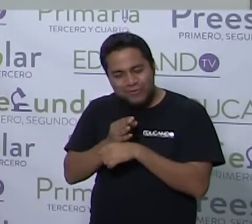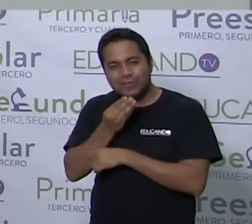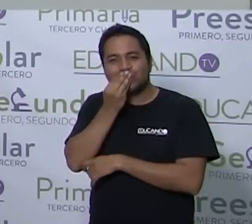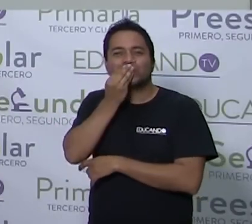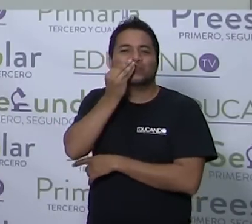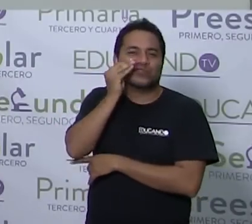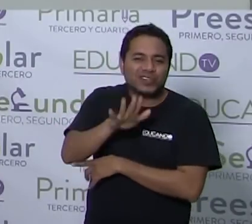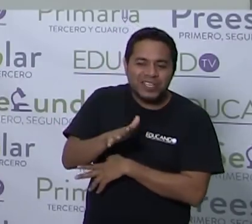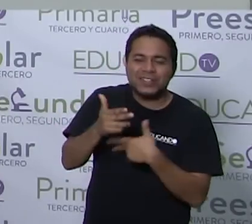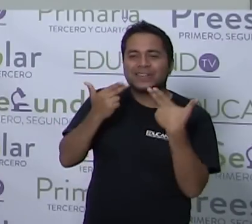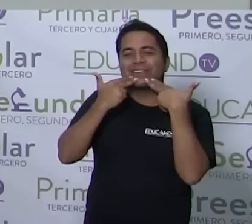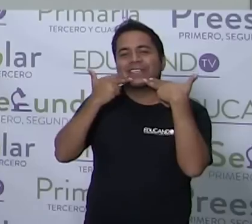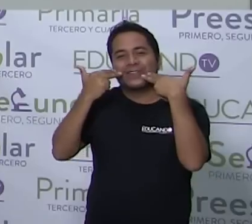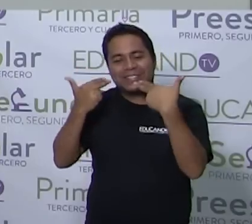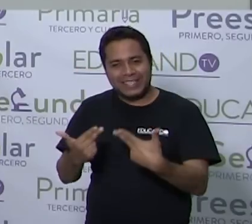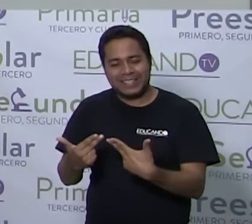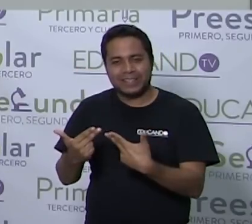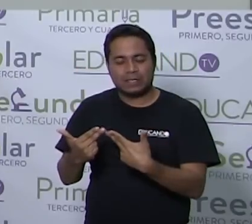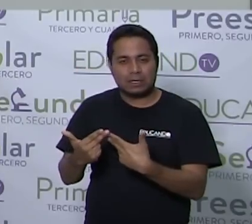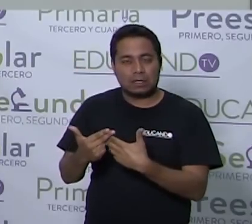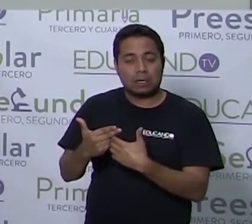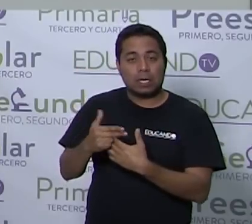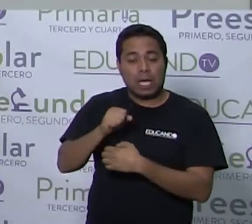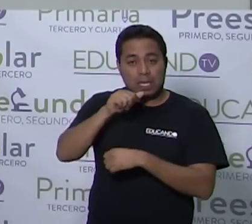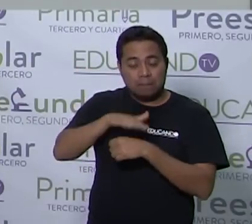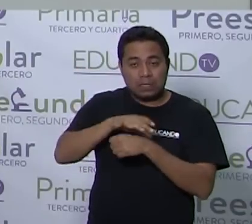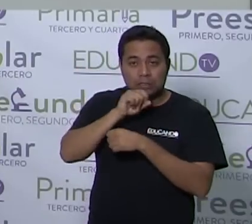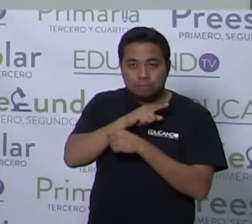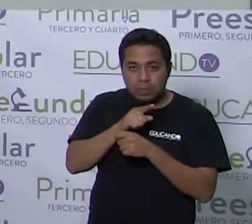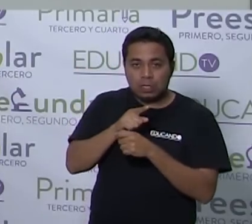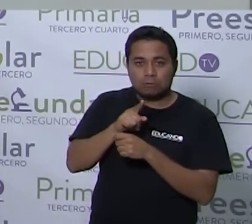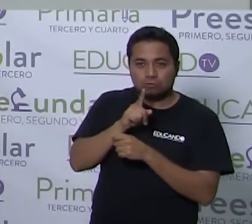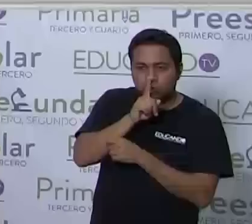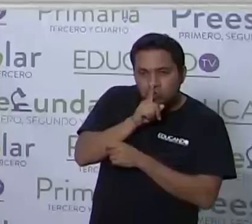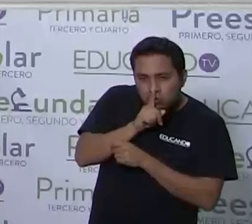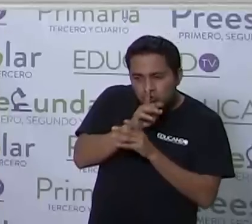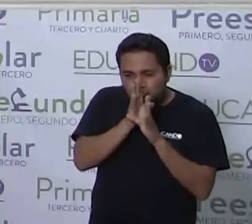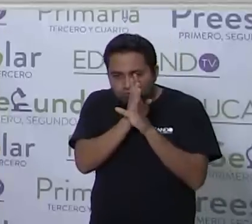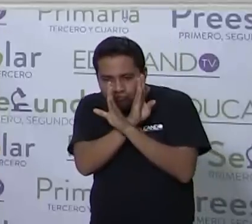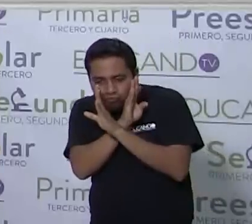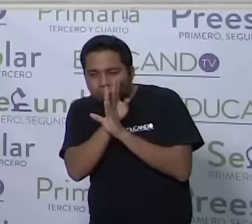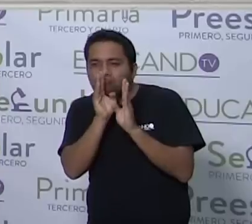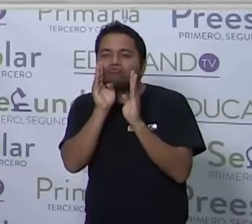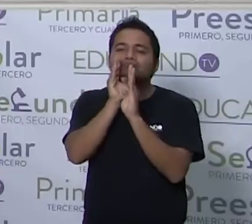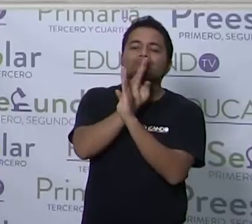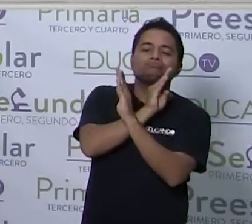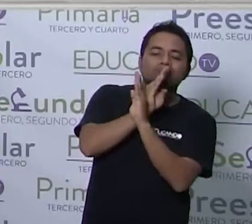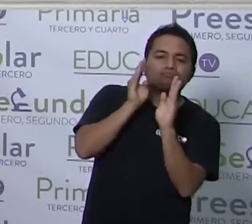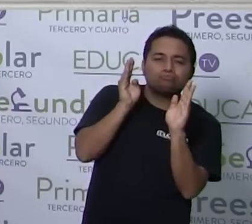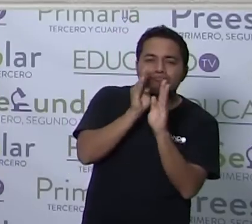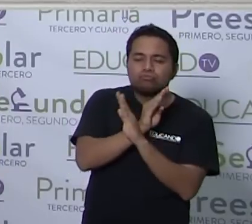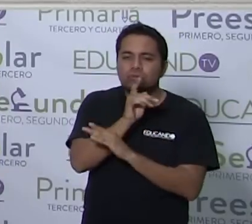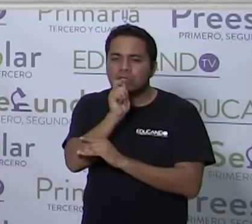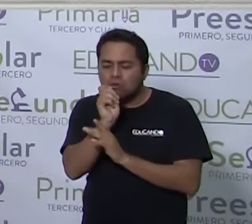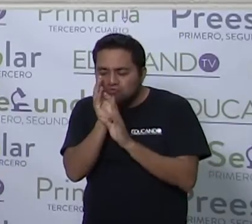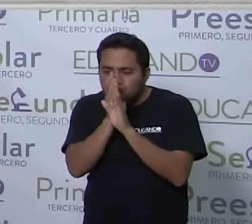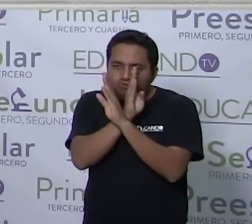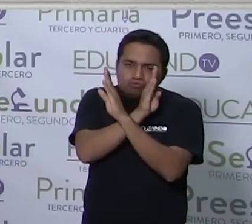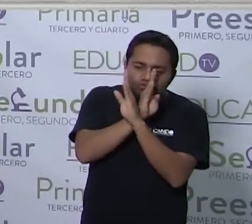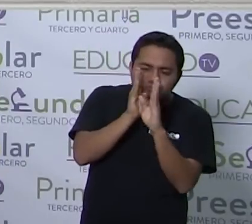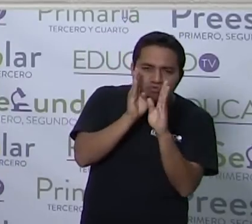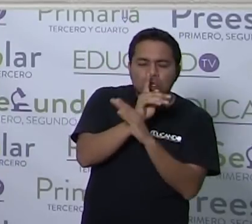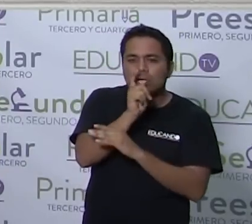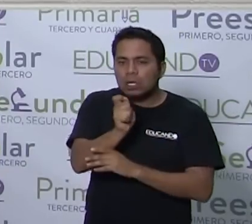lobo inocente. Además de que la estaba acechando sigilosamente. ¿Qué quiere decir